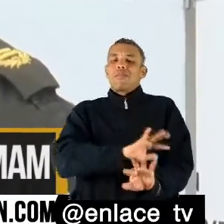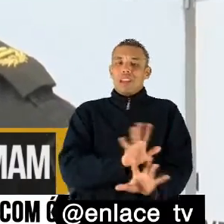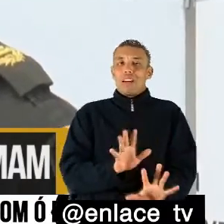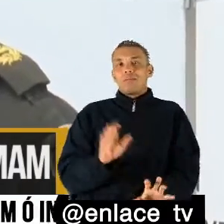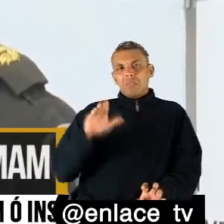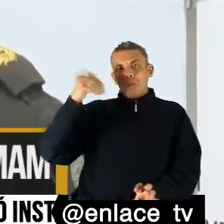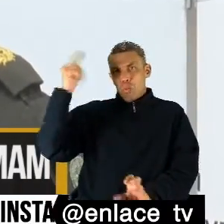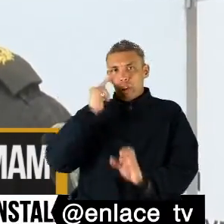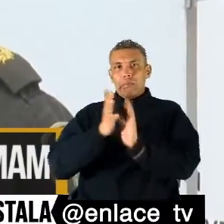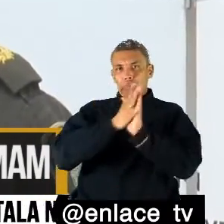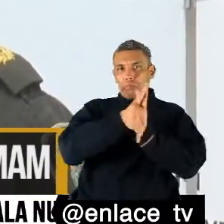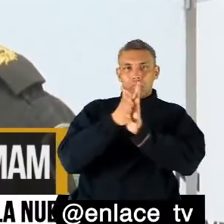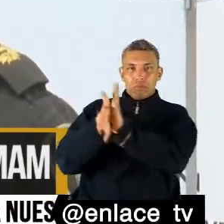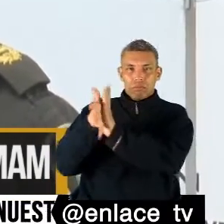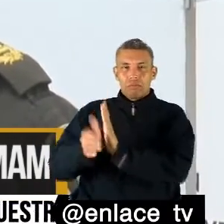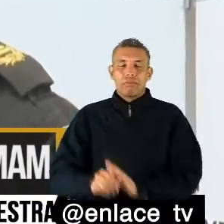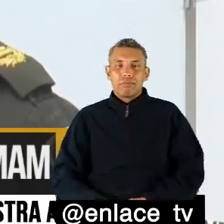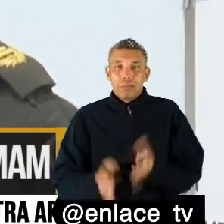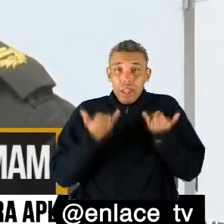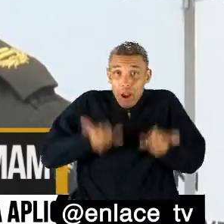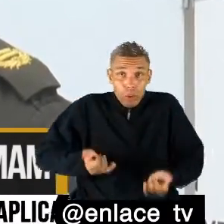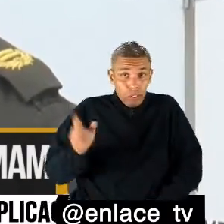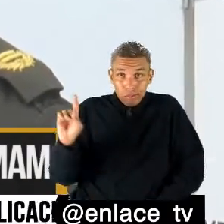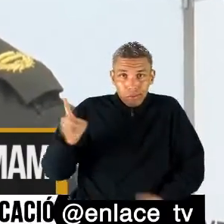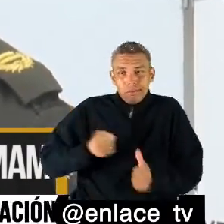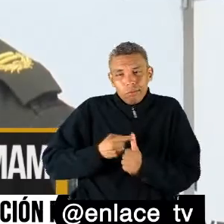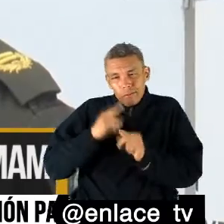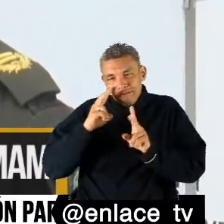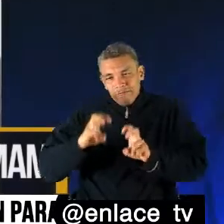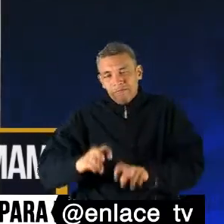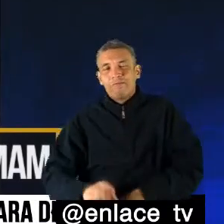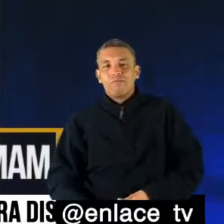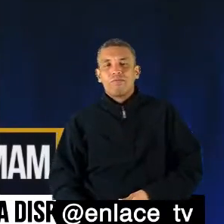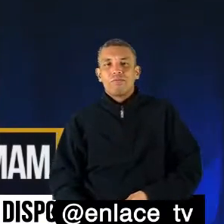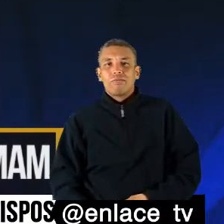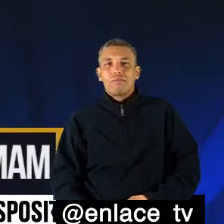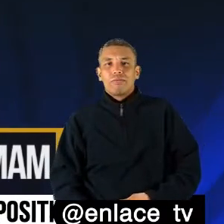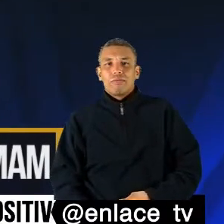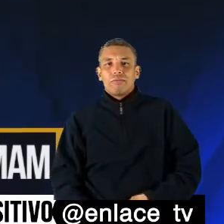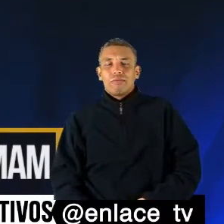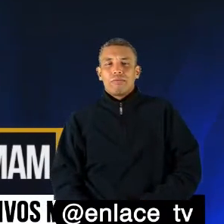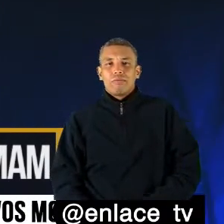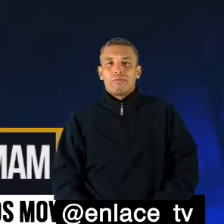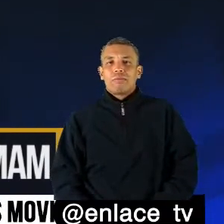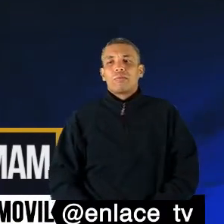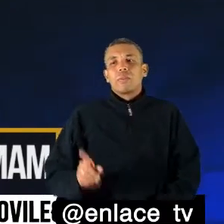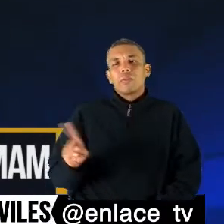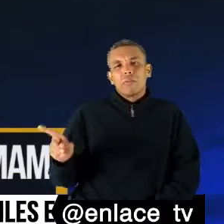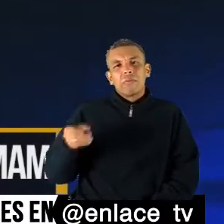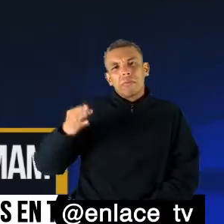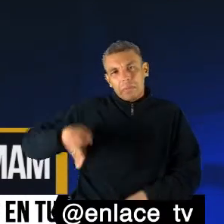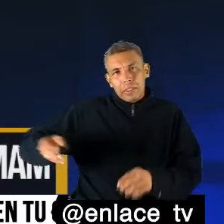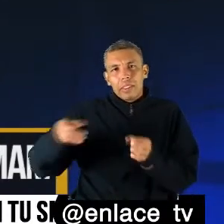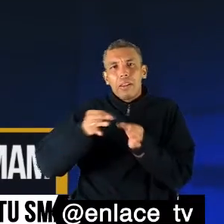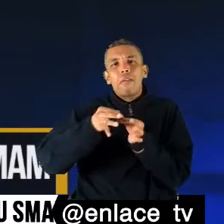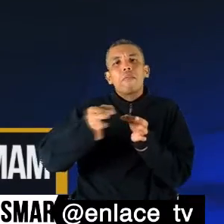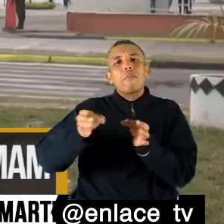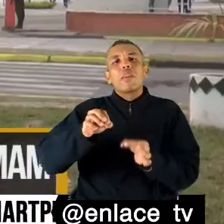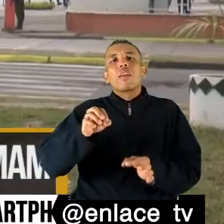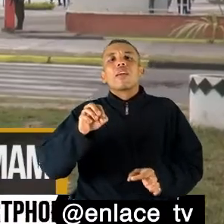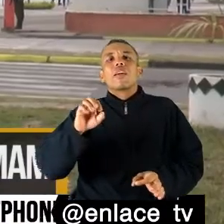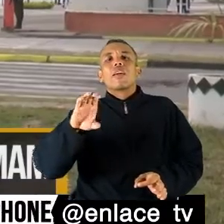fue el motivo por el cual este muchacho toma esa decisión. El joven auxiliar de policía era natural de Carepa, Antioquia, y